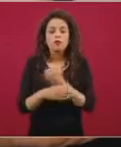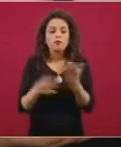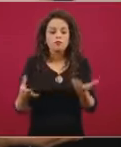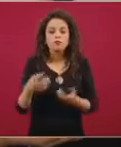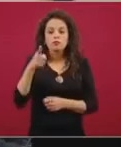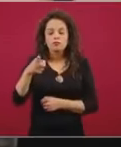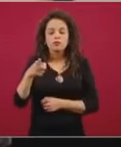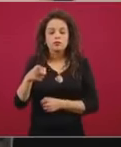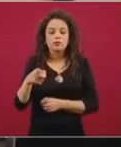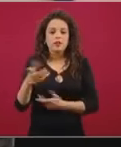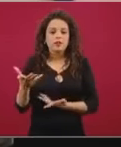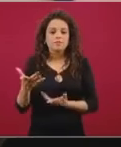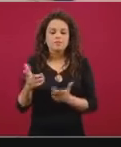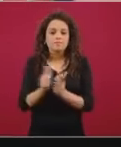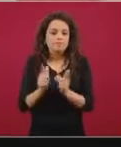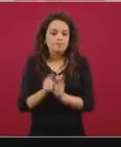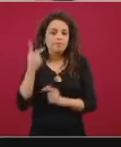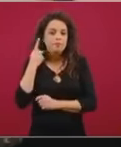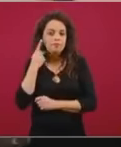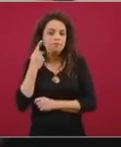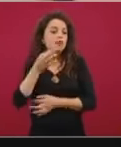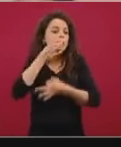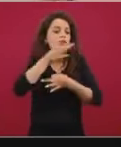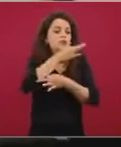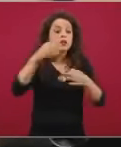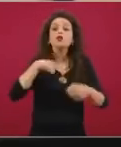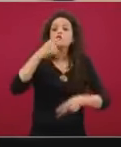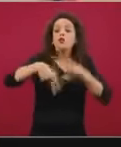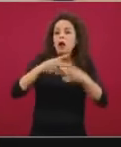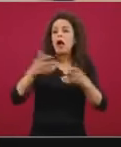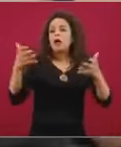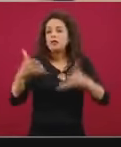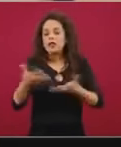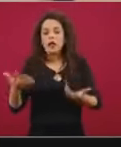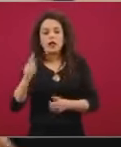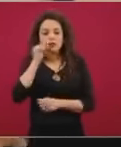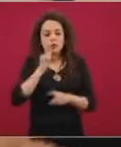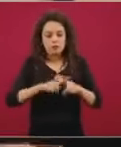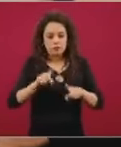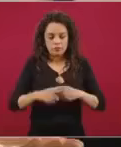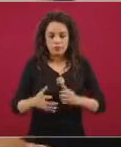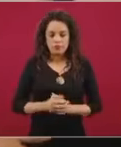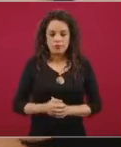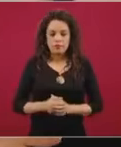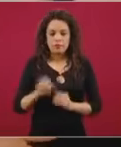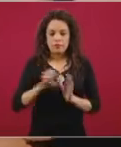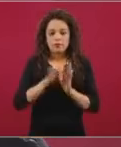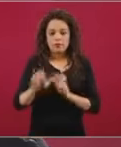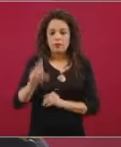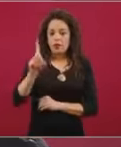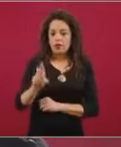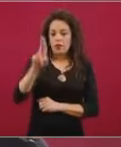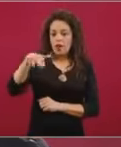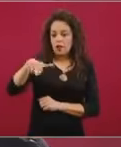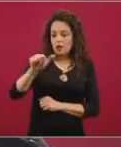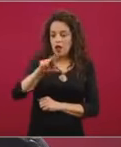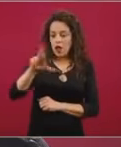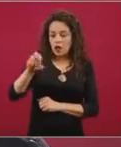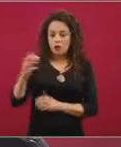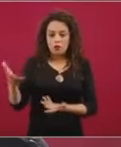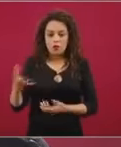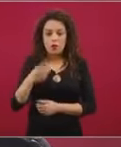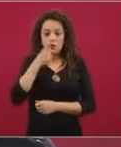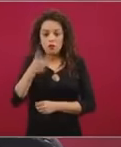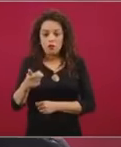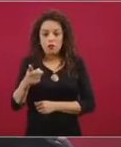¿no? Digo, por ejemplo, este grupo que seguramente va de candidato, Chertorinsky y el doctor Narro, que bajen de